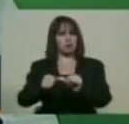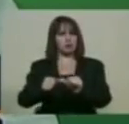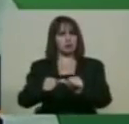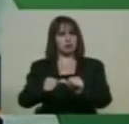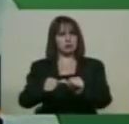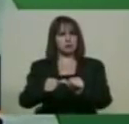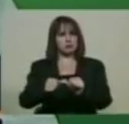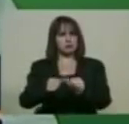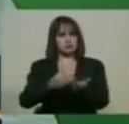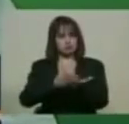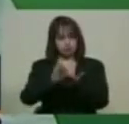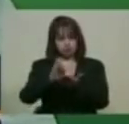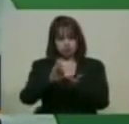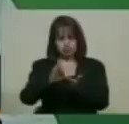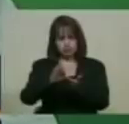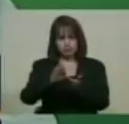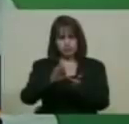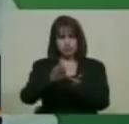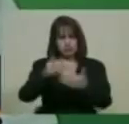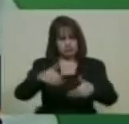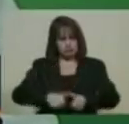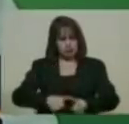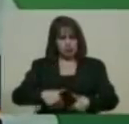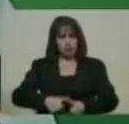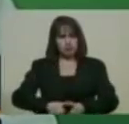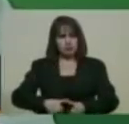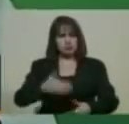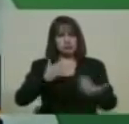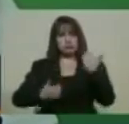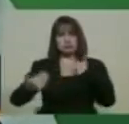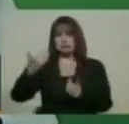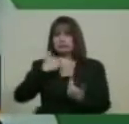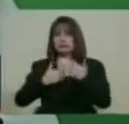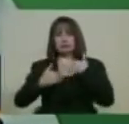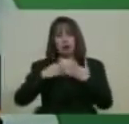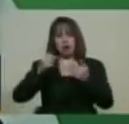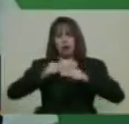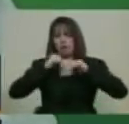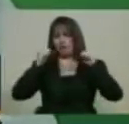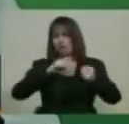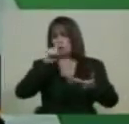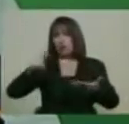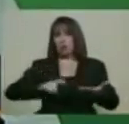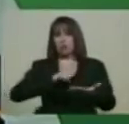amerita entrega, sacrificio absoluto,